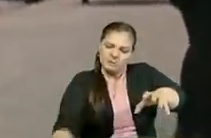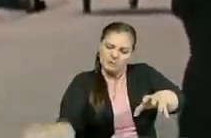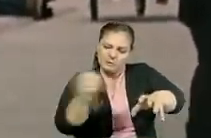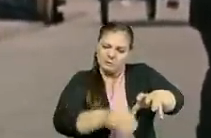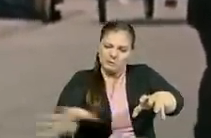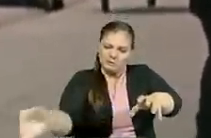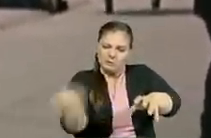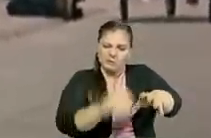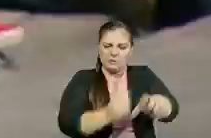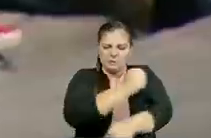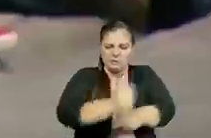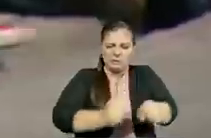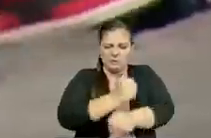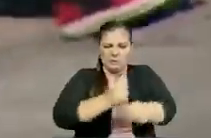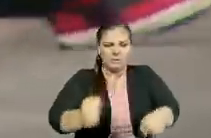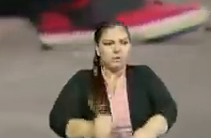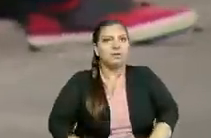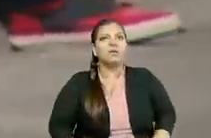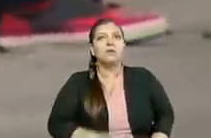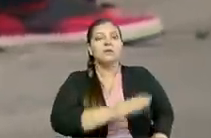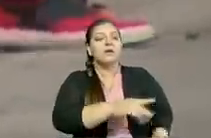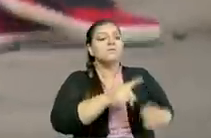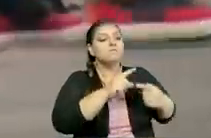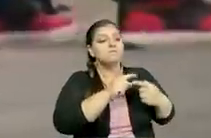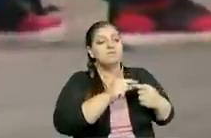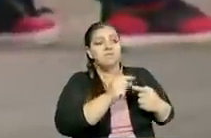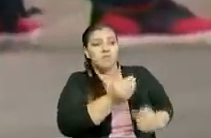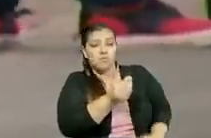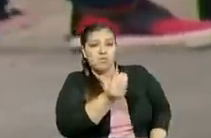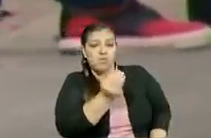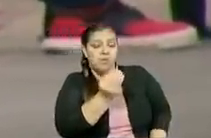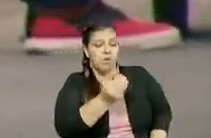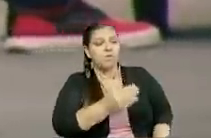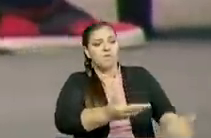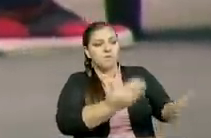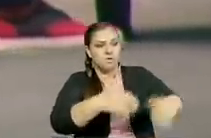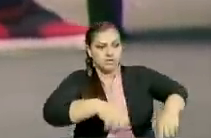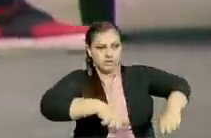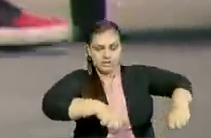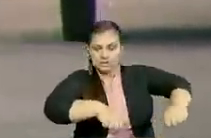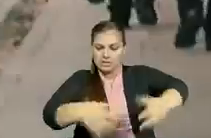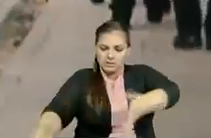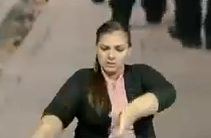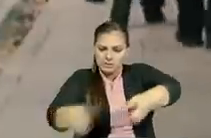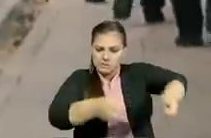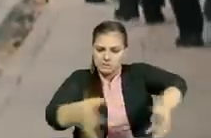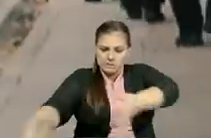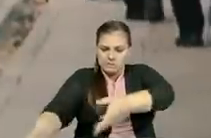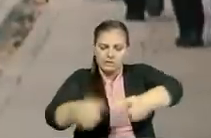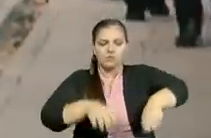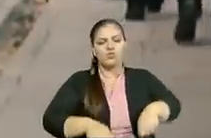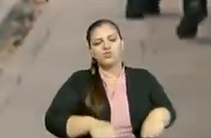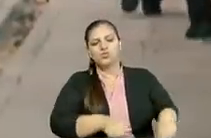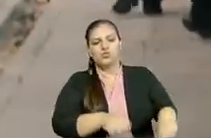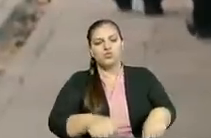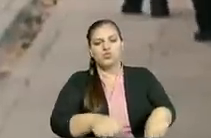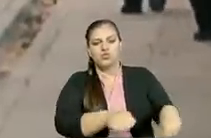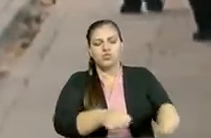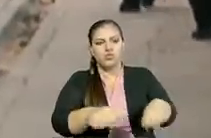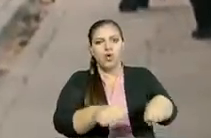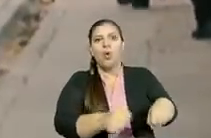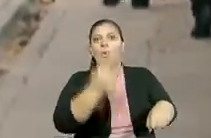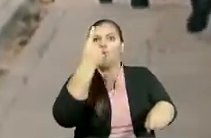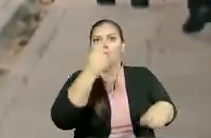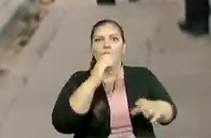de las fundas se les cayó. Cuando ellos pretendieron levantarla, descubrieron la realidad y salieron corriendo